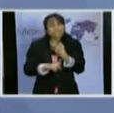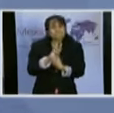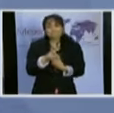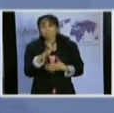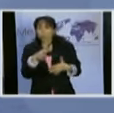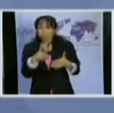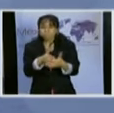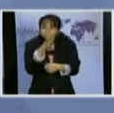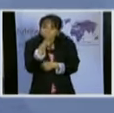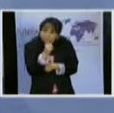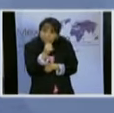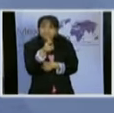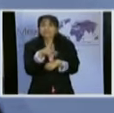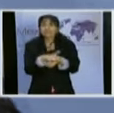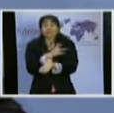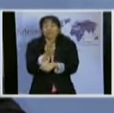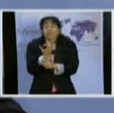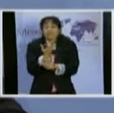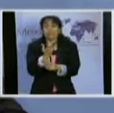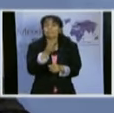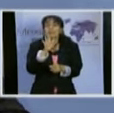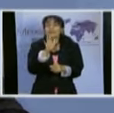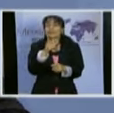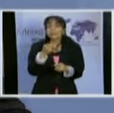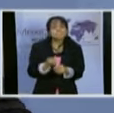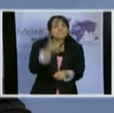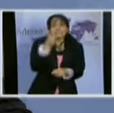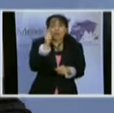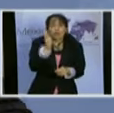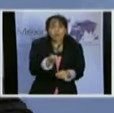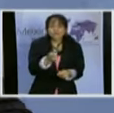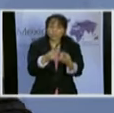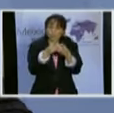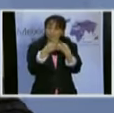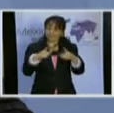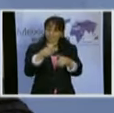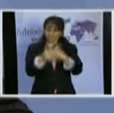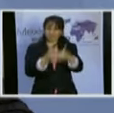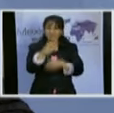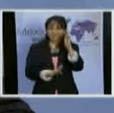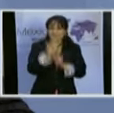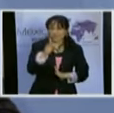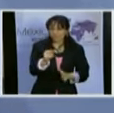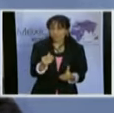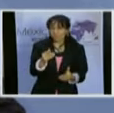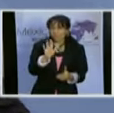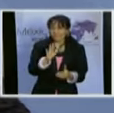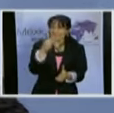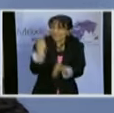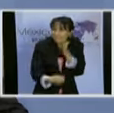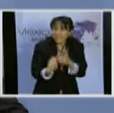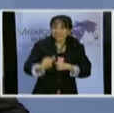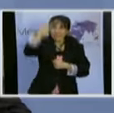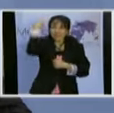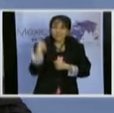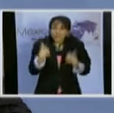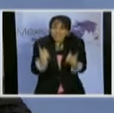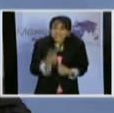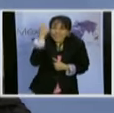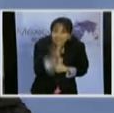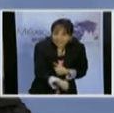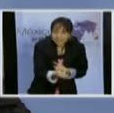propio concepto del desarrollo, y que esto ya ha sido bastante discutido. Quisiéramos ver que esos debates se ven reflejados también en los